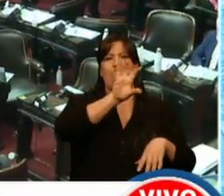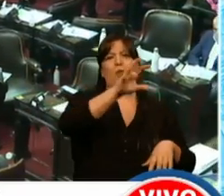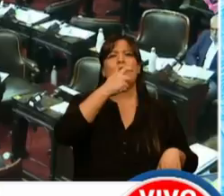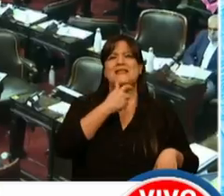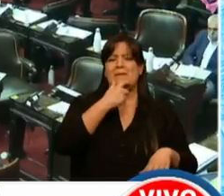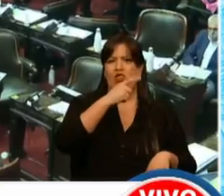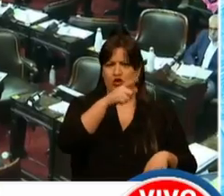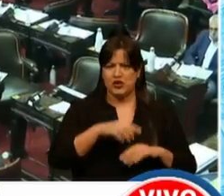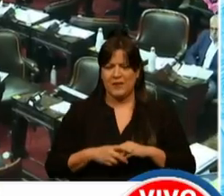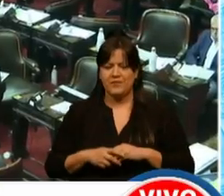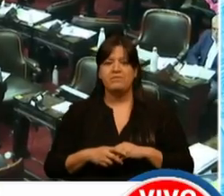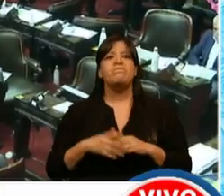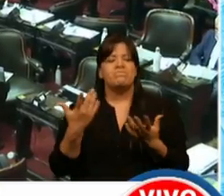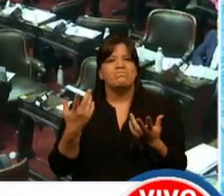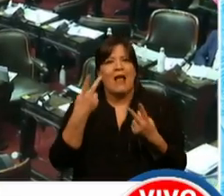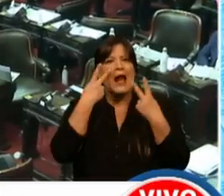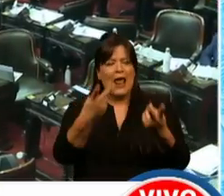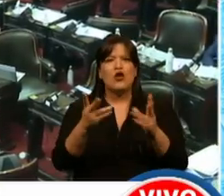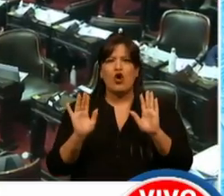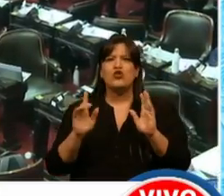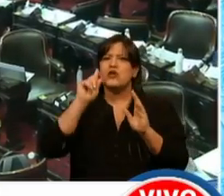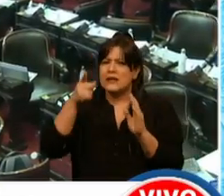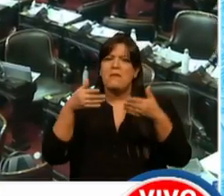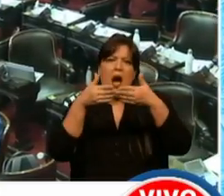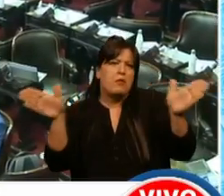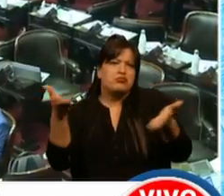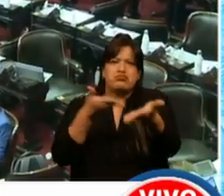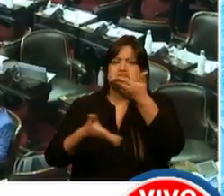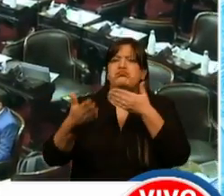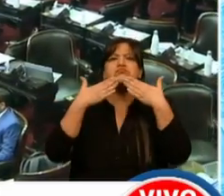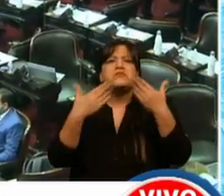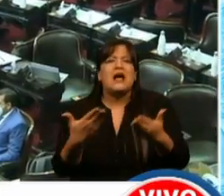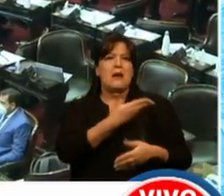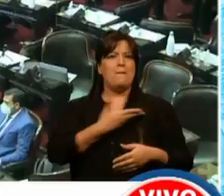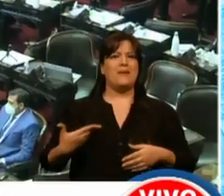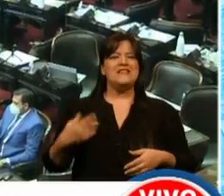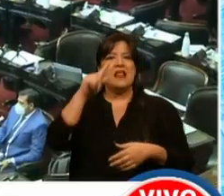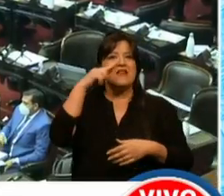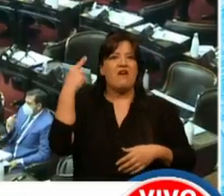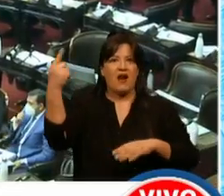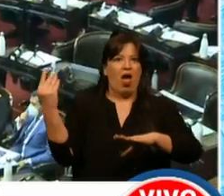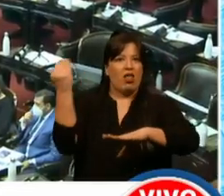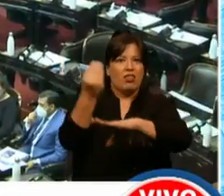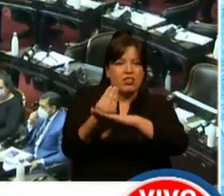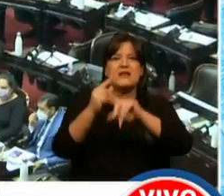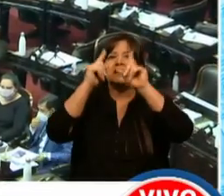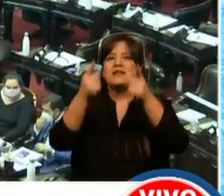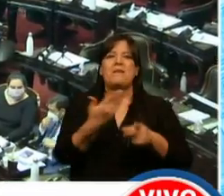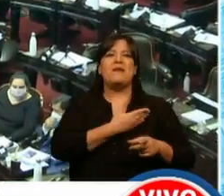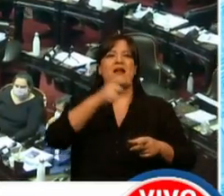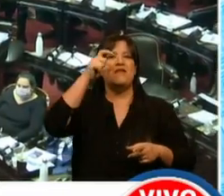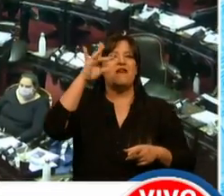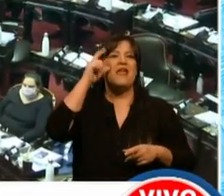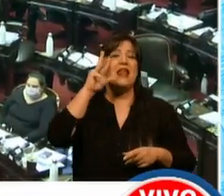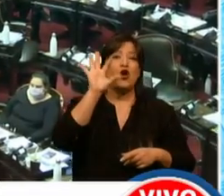mendoza reconocer también la apertura que tuvimos con la llegada del presidente alberto fernández y de federico bernal